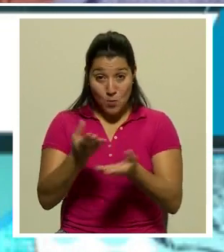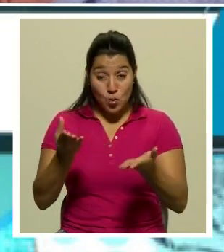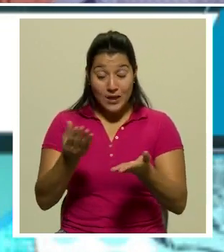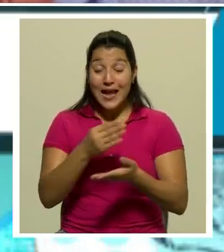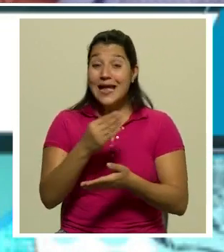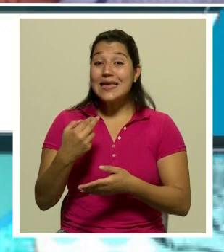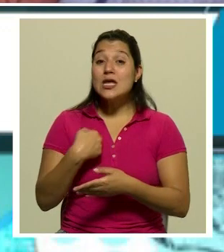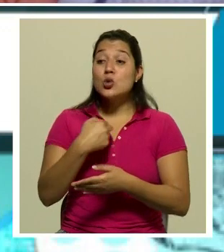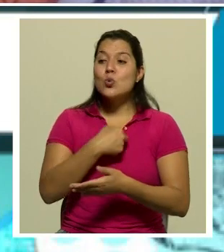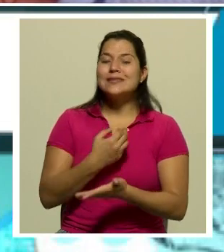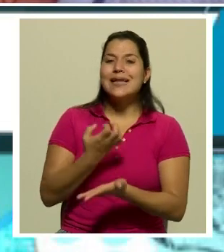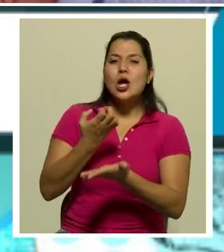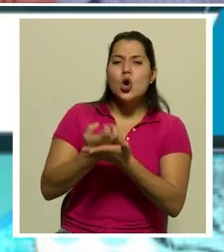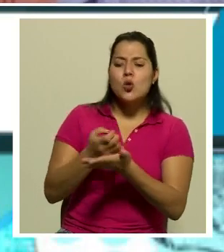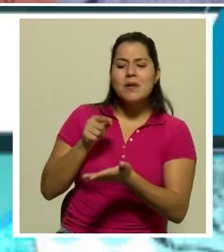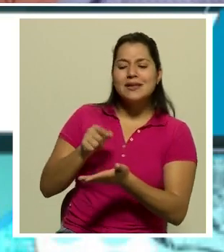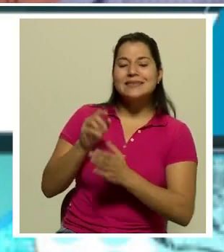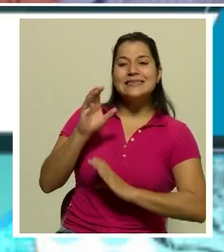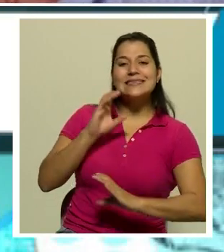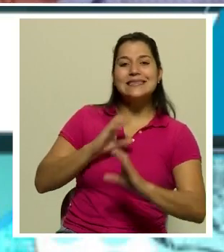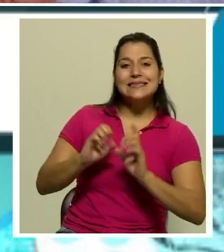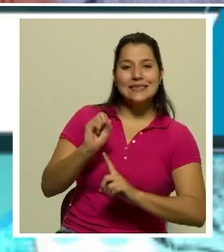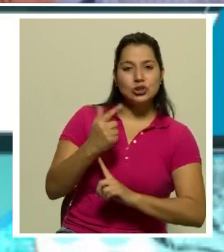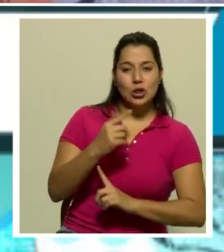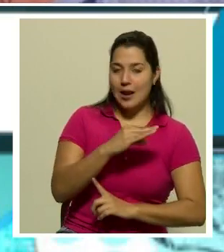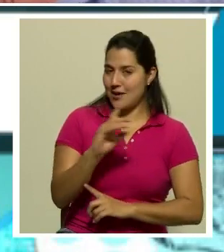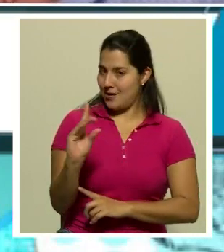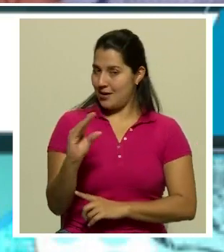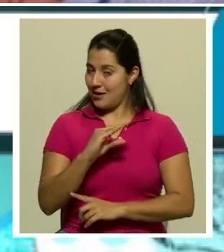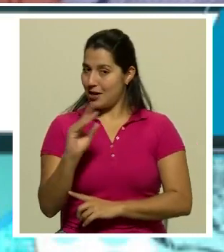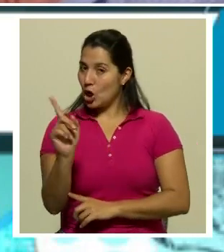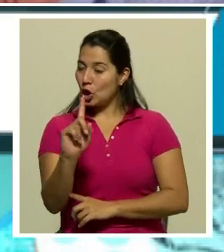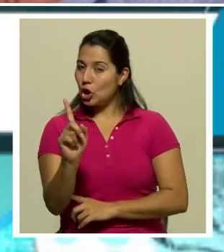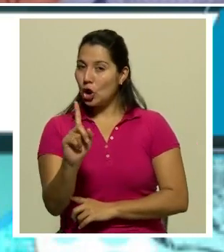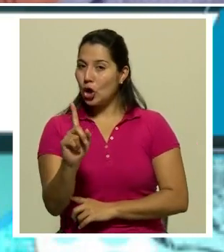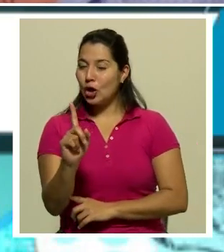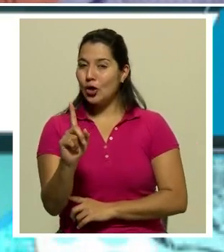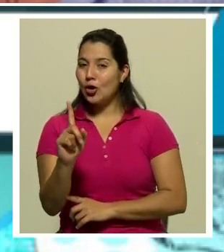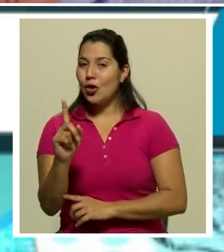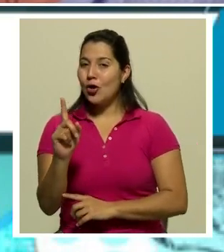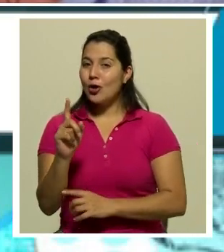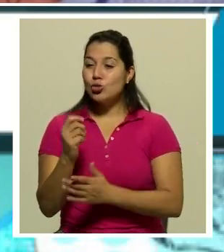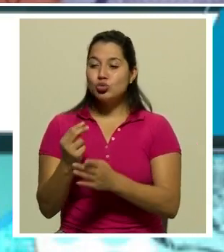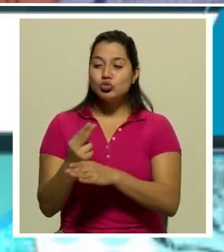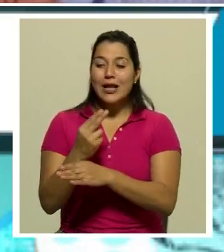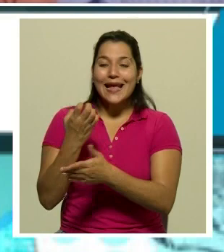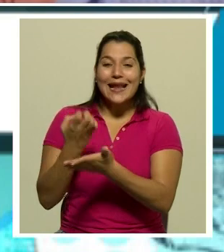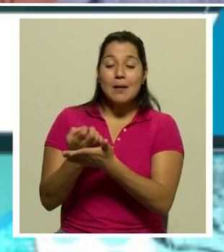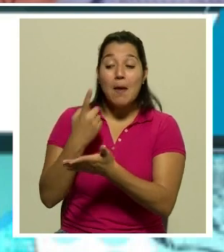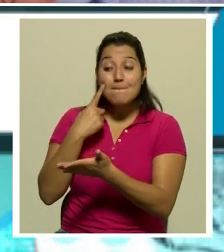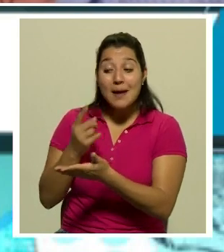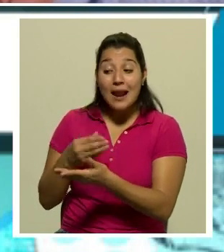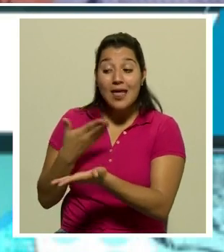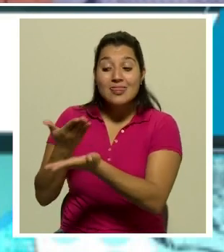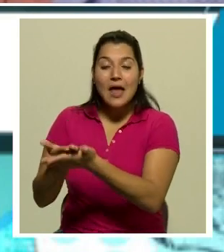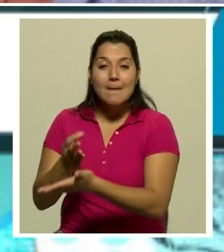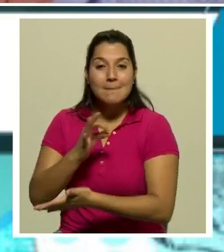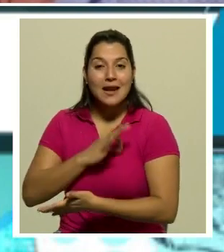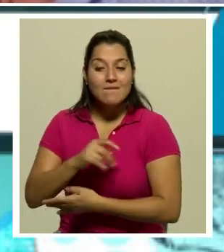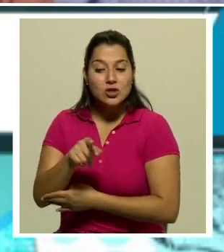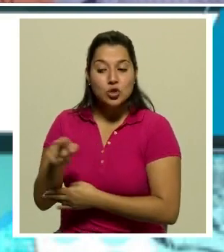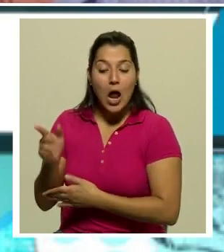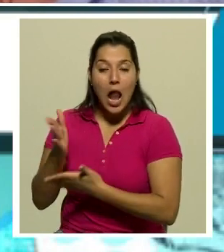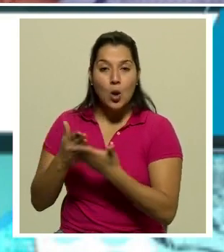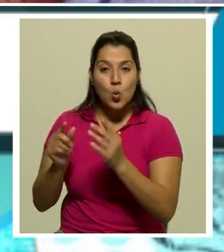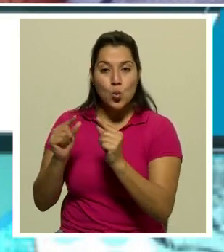una ciencia social y no una tesis a favor del capitalismo puro que no ha